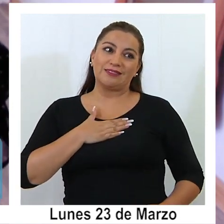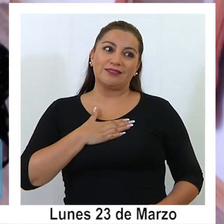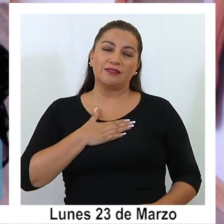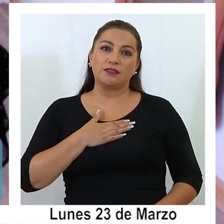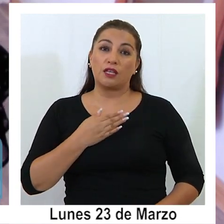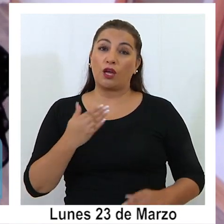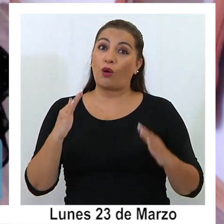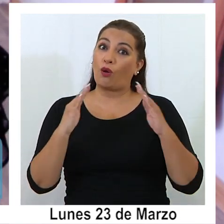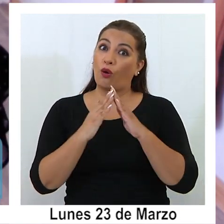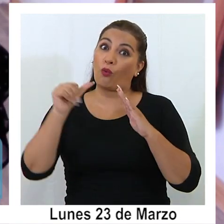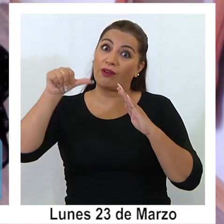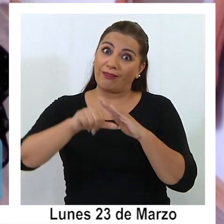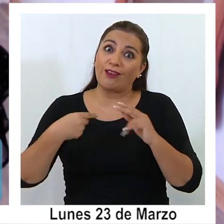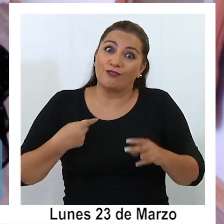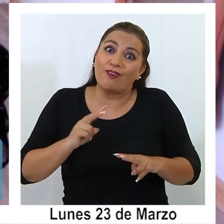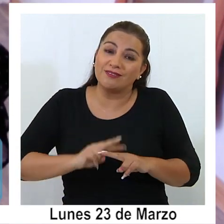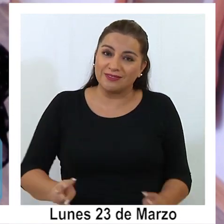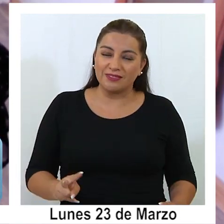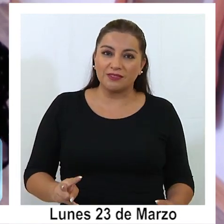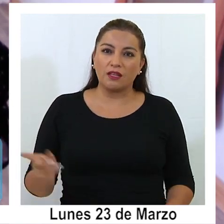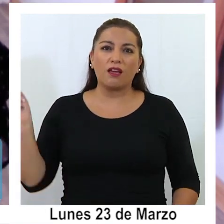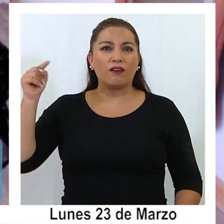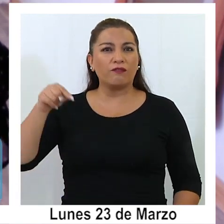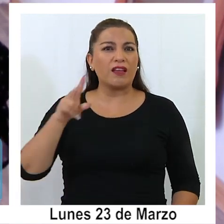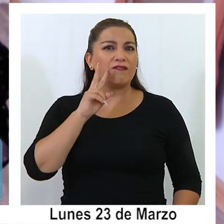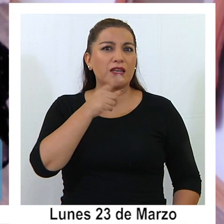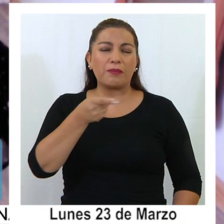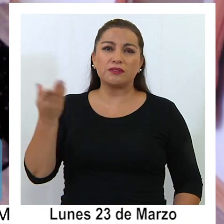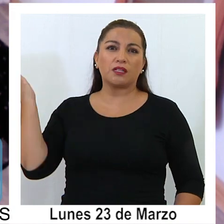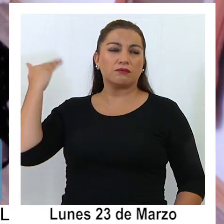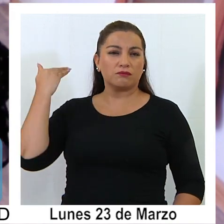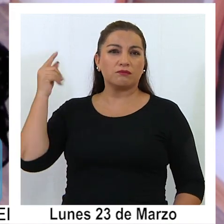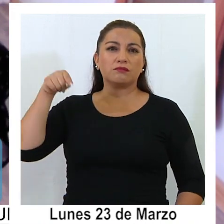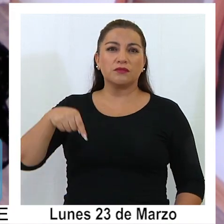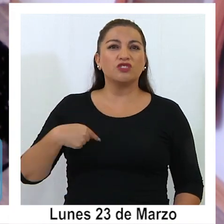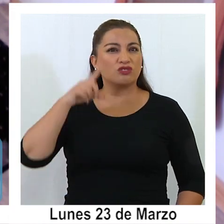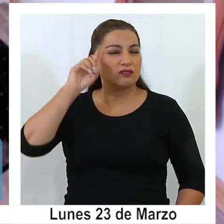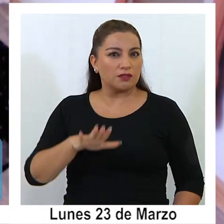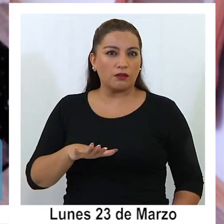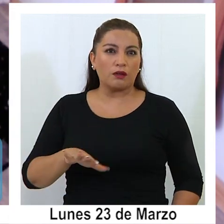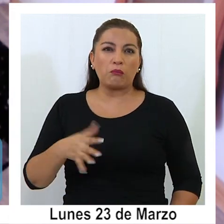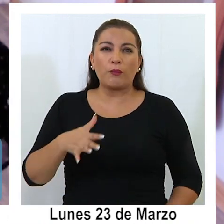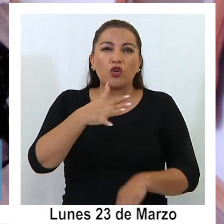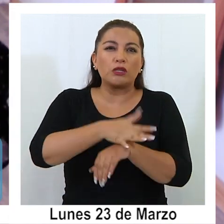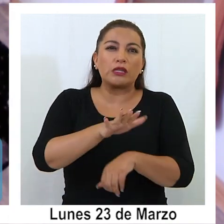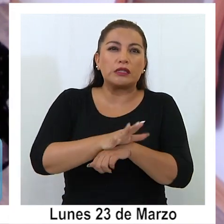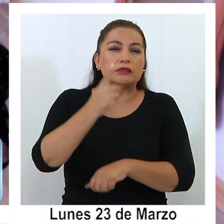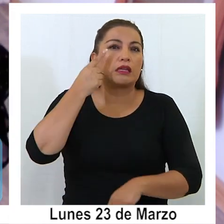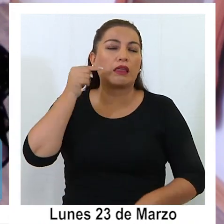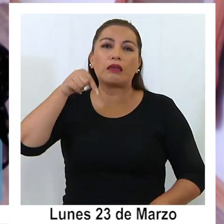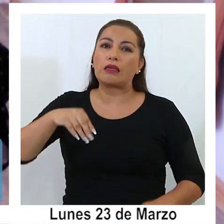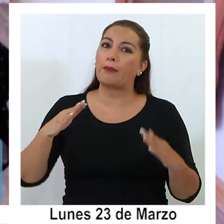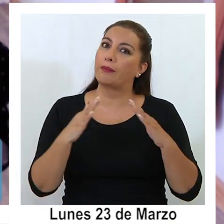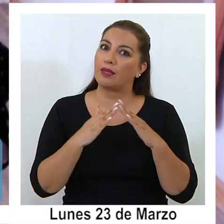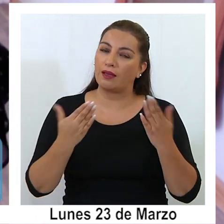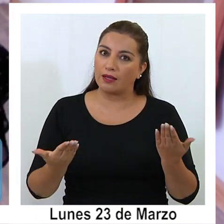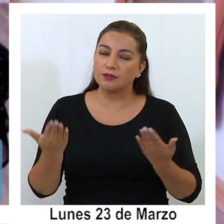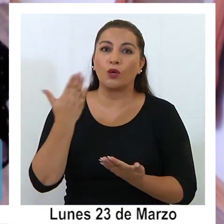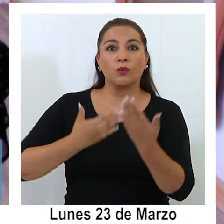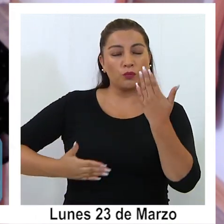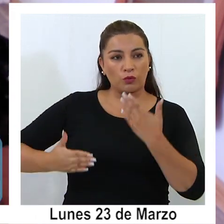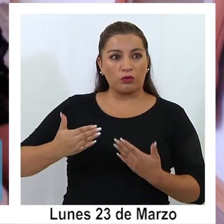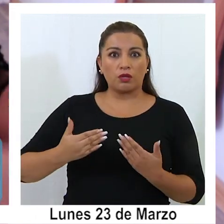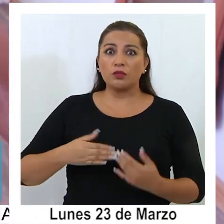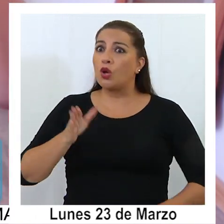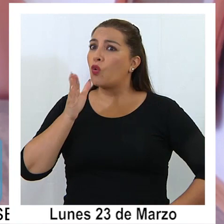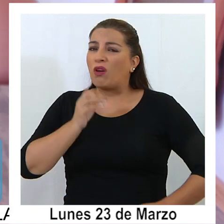la cuarentena que tengo que hacer. Llegué el viernes pasado, tengo que estar, según entiendo, por lo menos 15 días aquí en mi casa resguardándome, a pesar